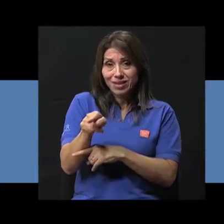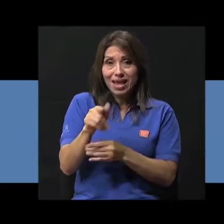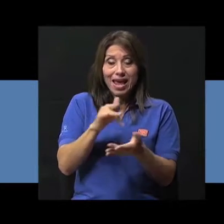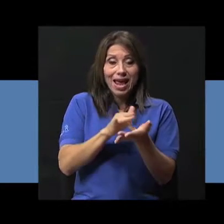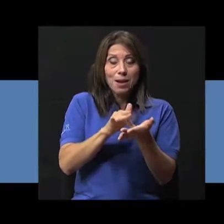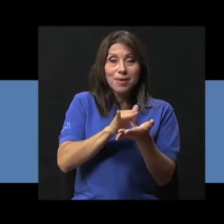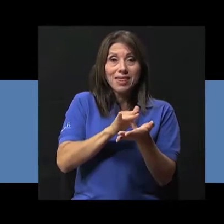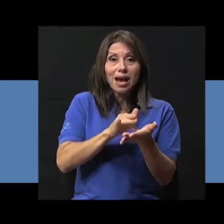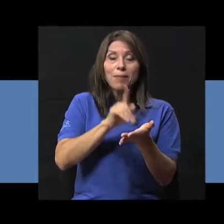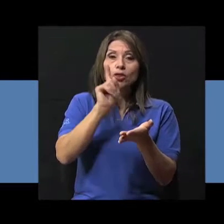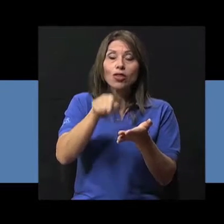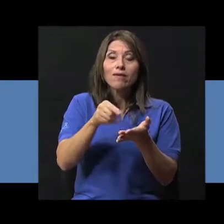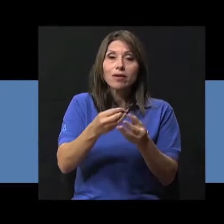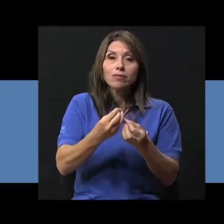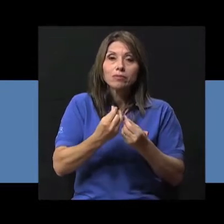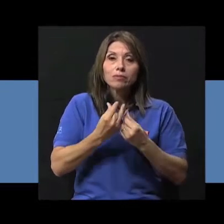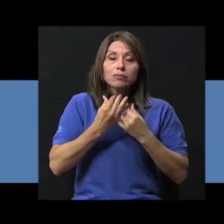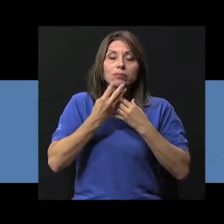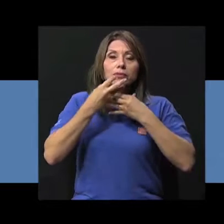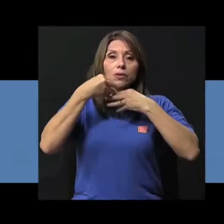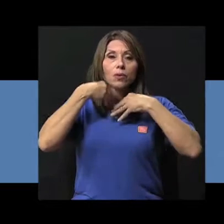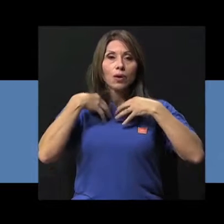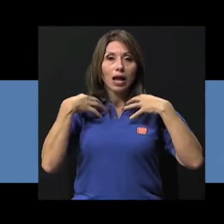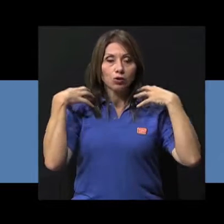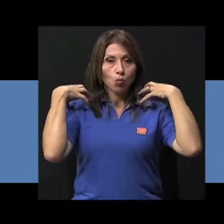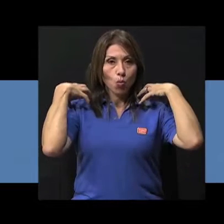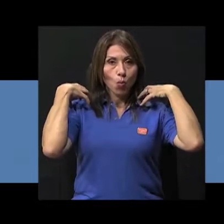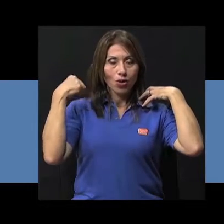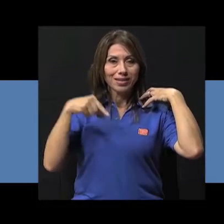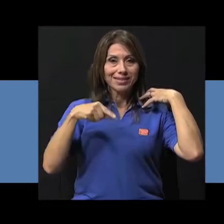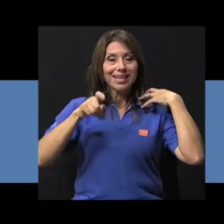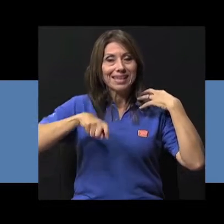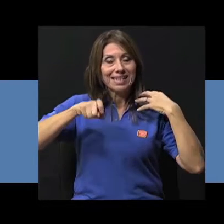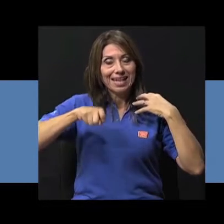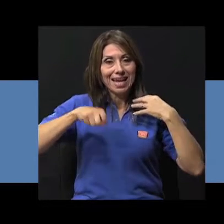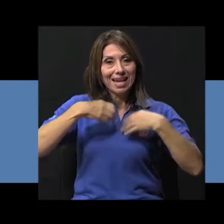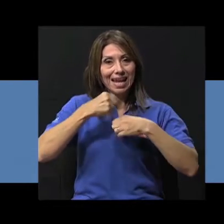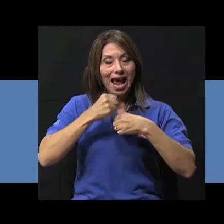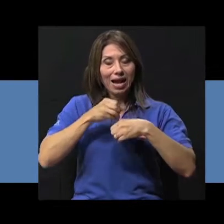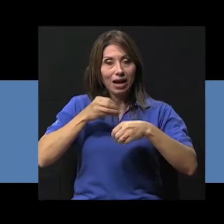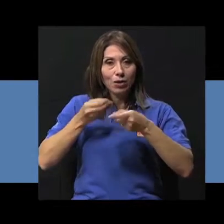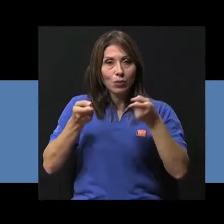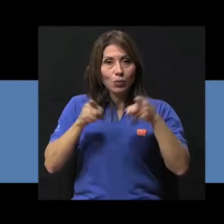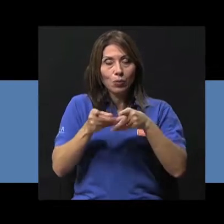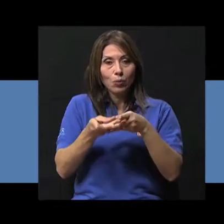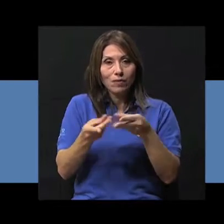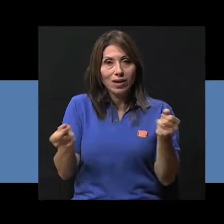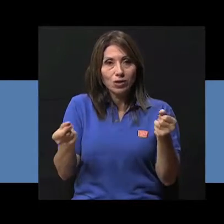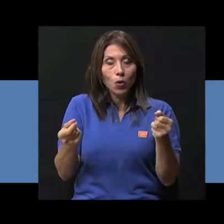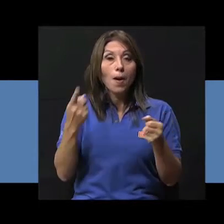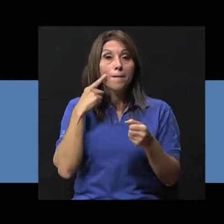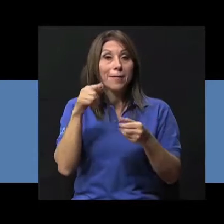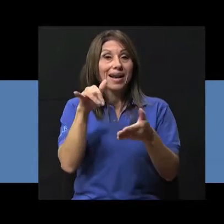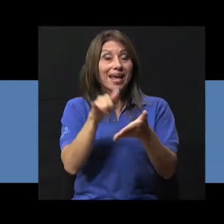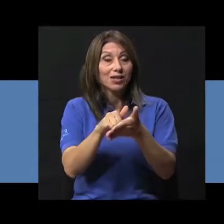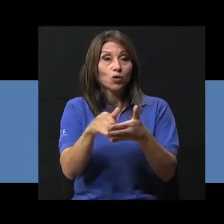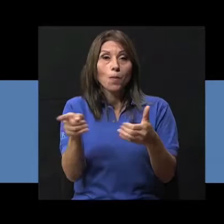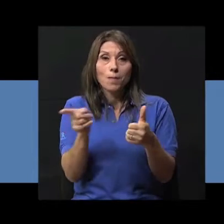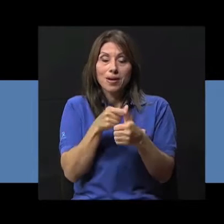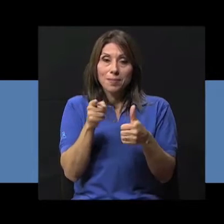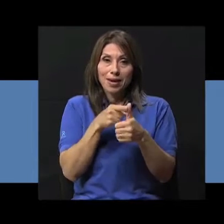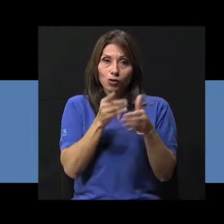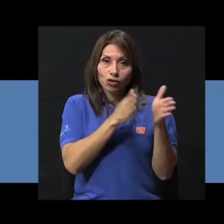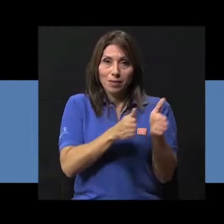es llevar el medicamento hacia los pulmones, que es donde se requiere que haga el efecto. Para lograr eso, primero se prepara